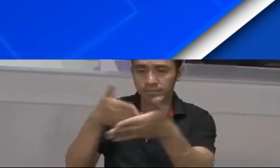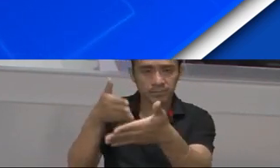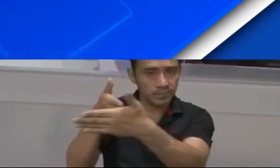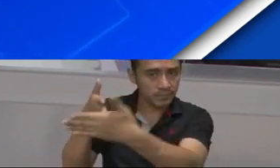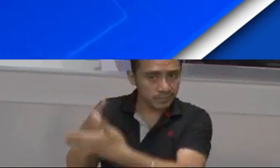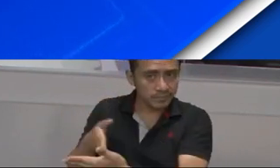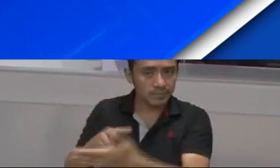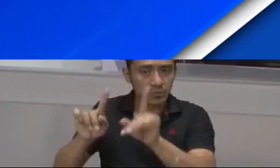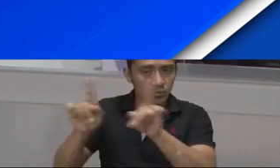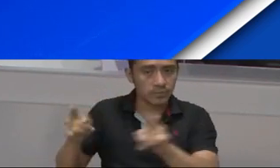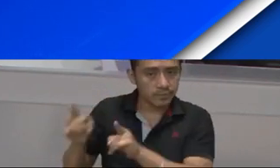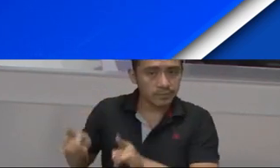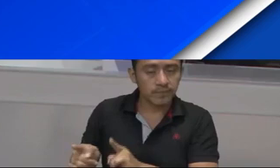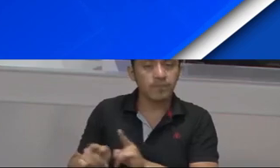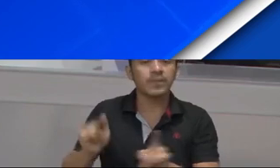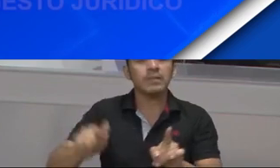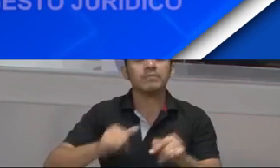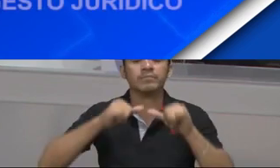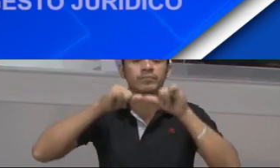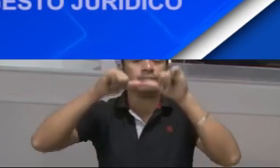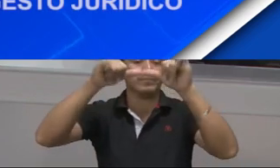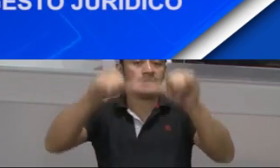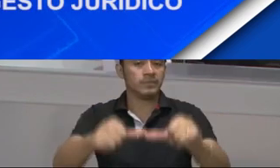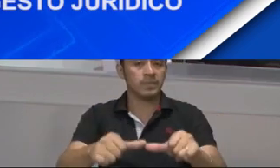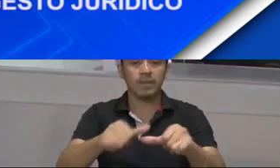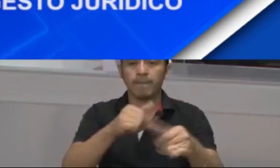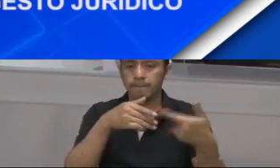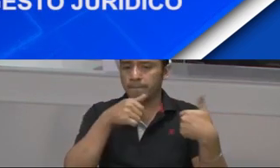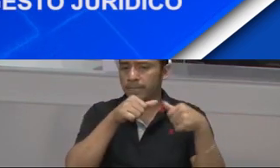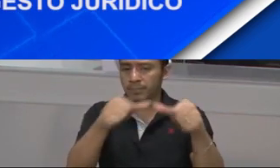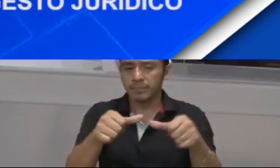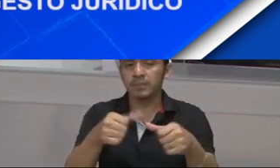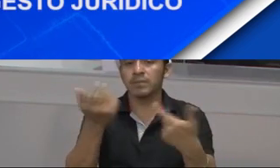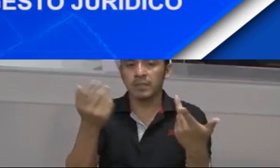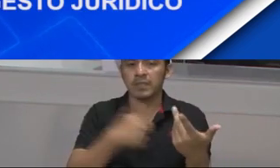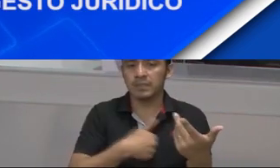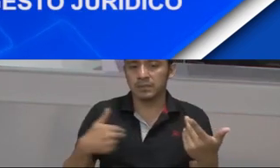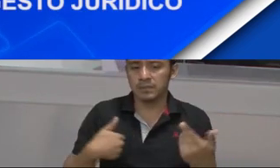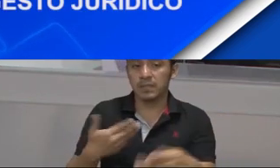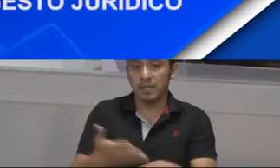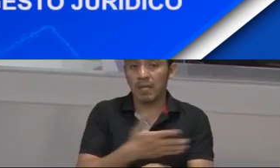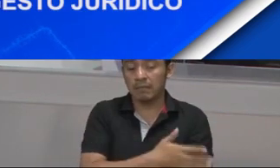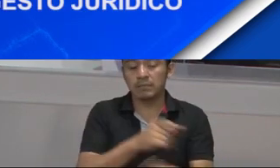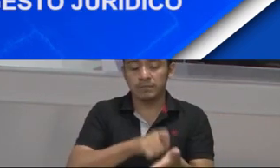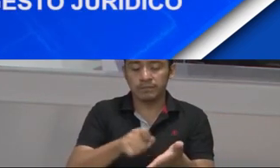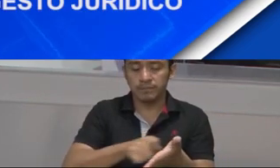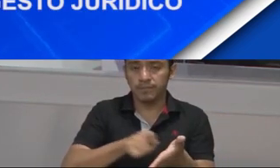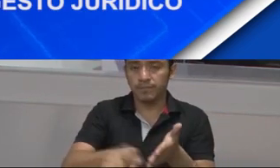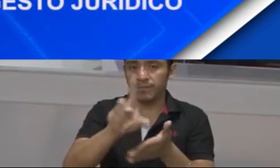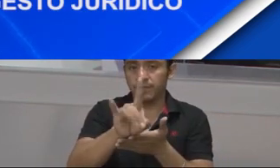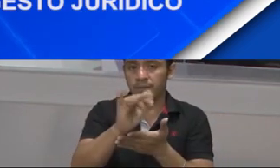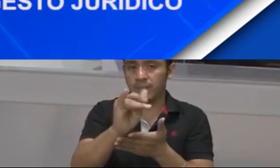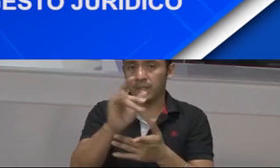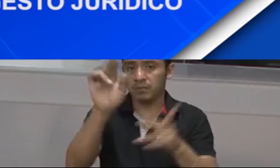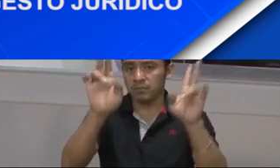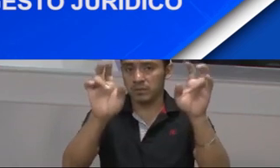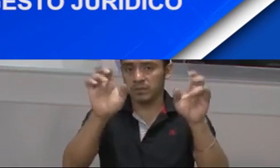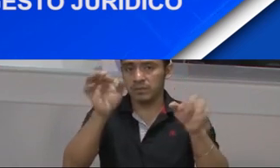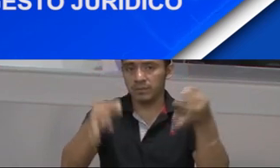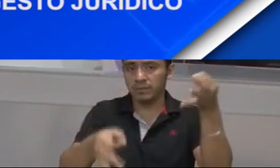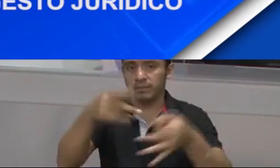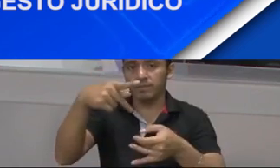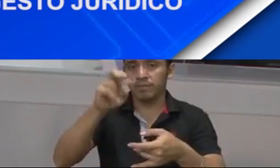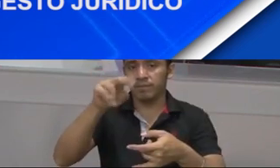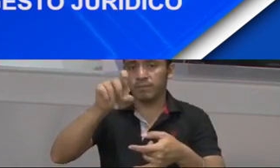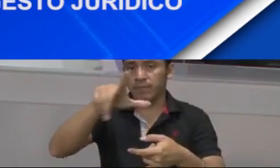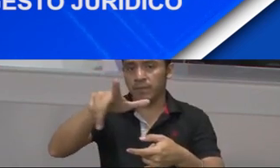materia. Se continuará aplicando la delimitación efectuada para la elaboración del digesto jurídico de la materia de